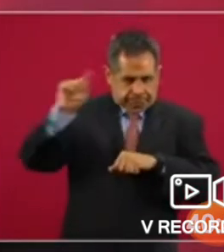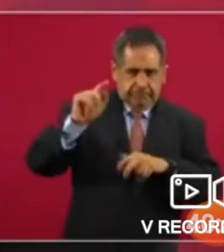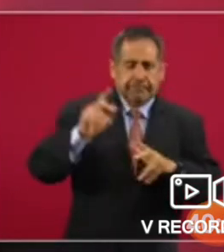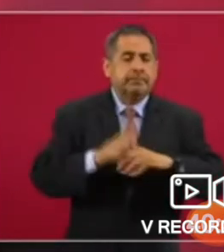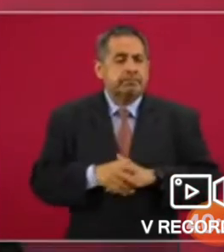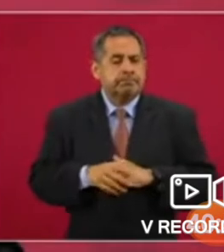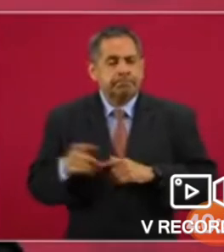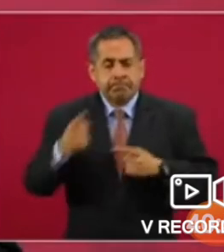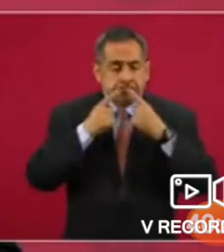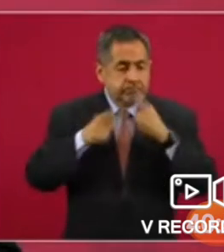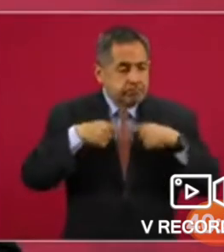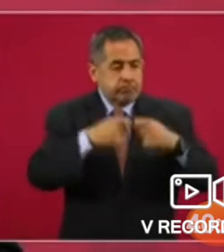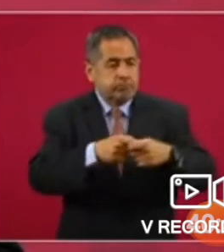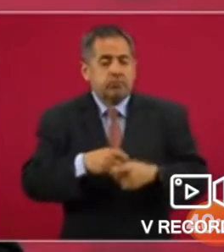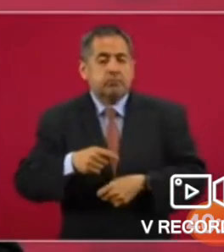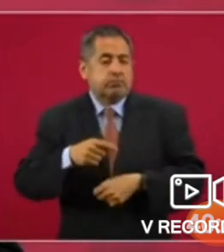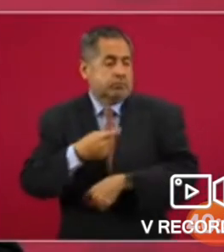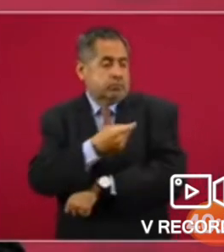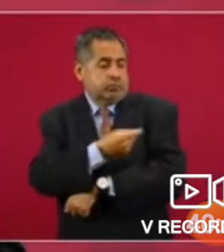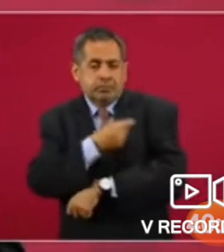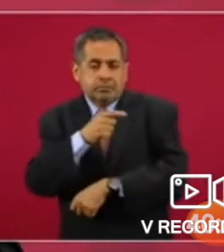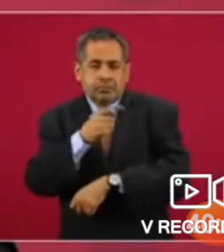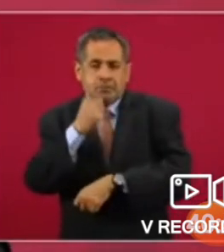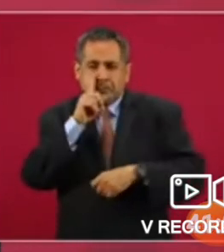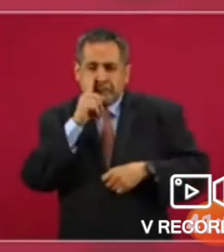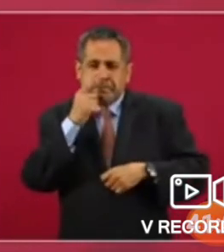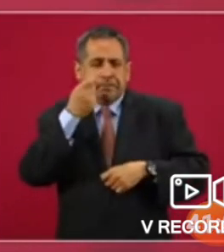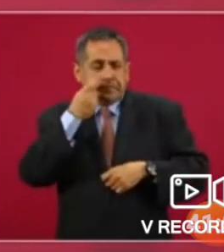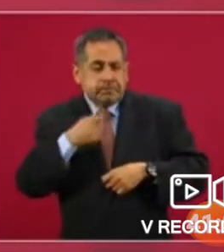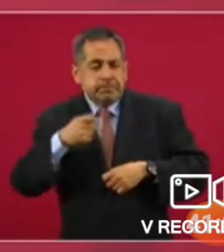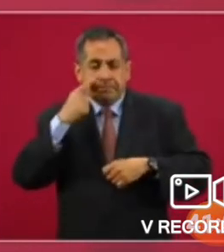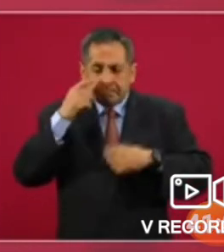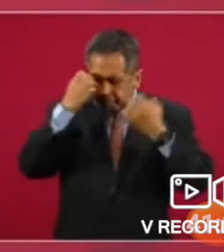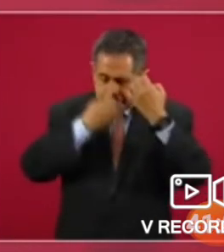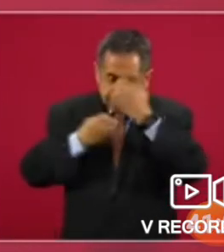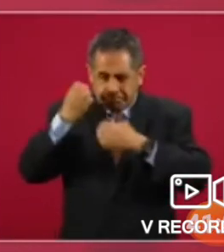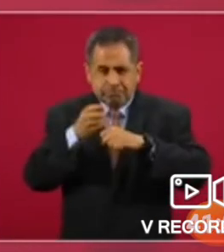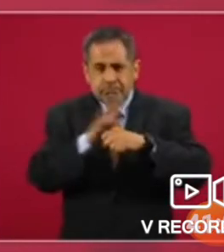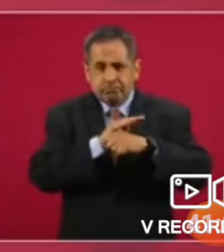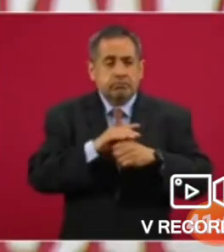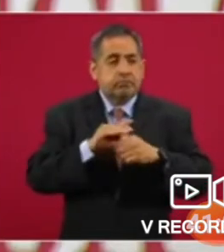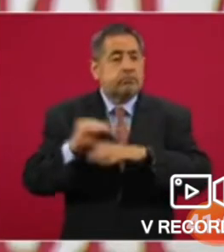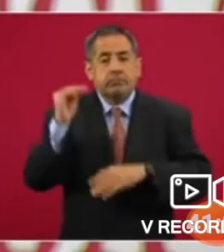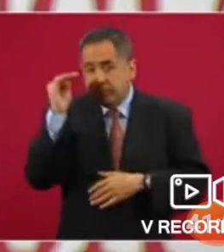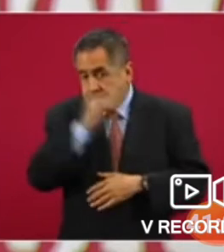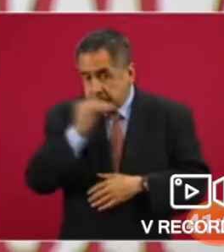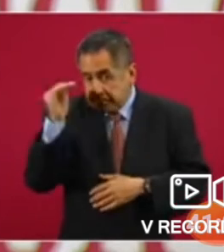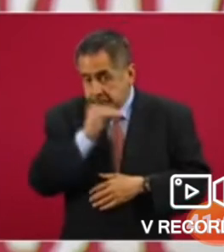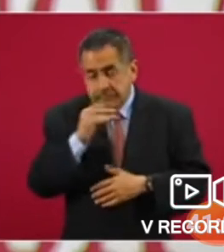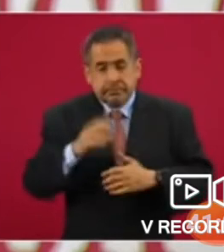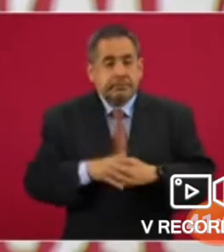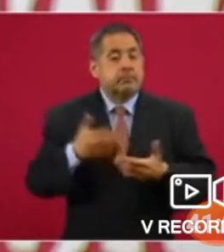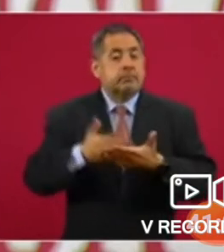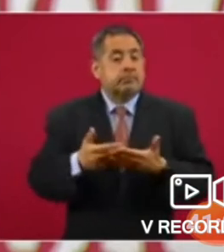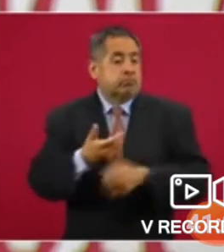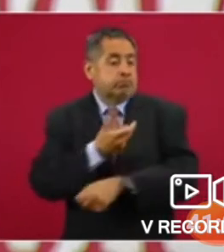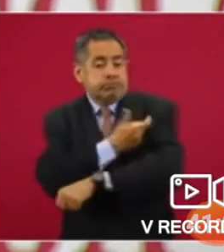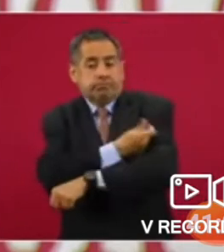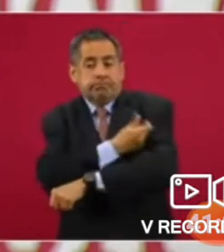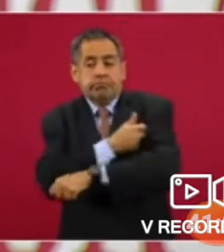trabajando pruebas gratuitas de COVID-19 y ahora la campaña de vacunación contra la influenza, que nos preocupa